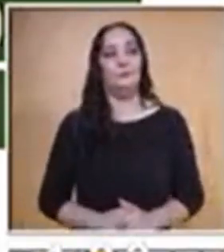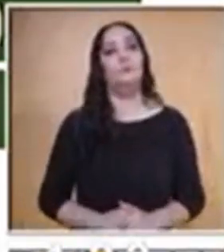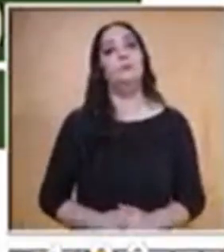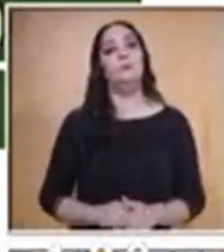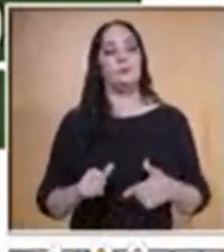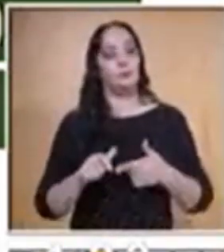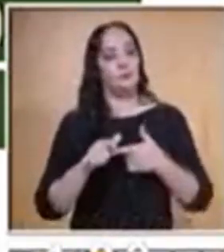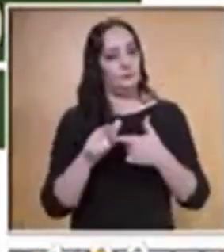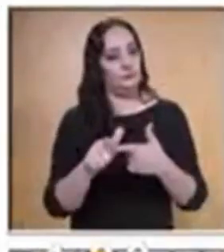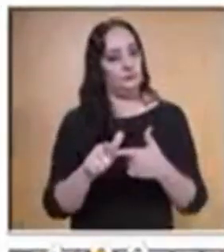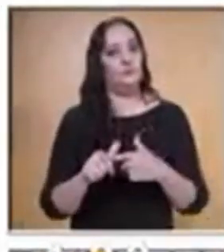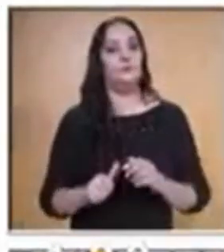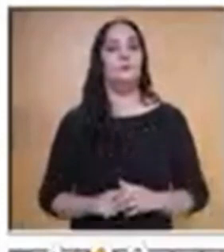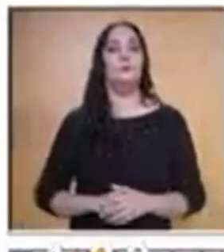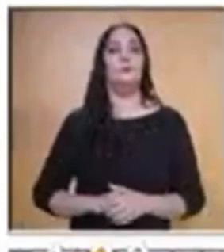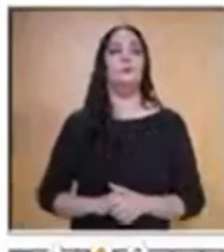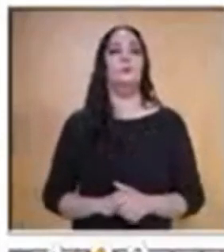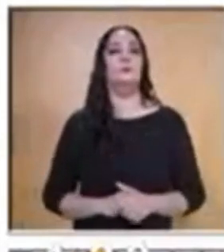Continuamos.